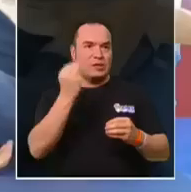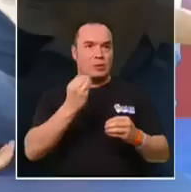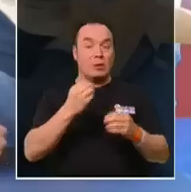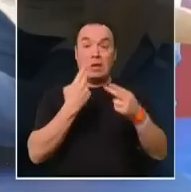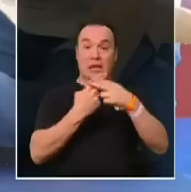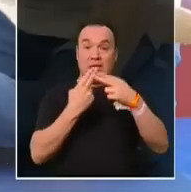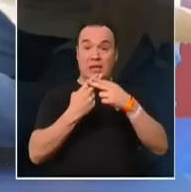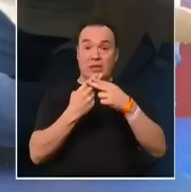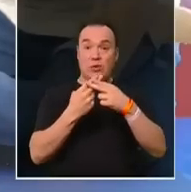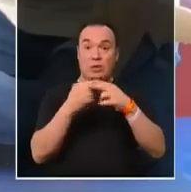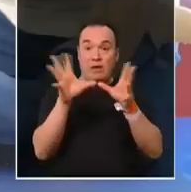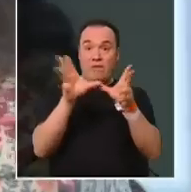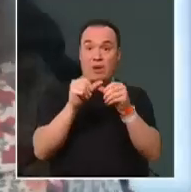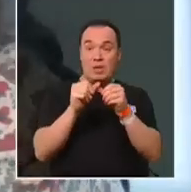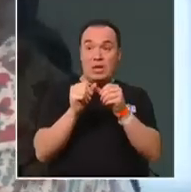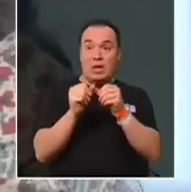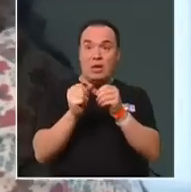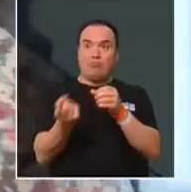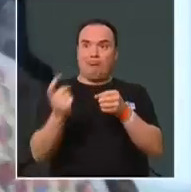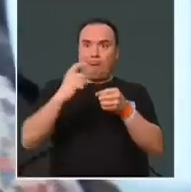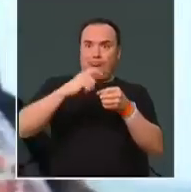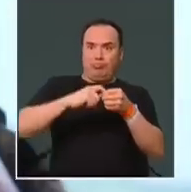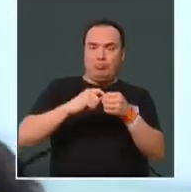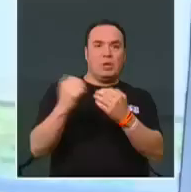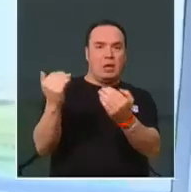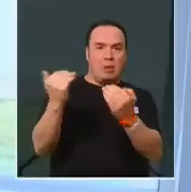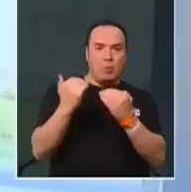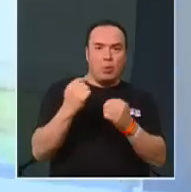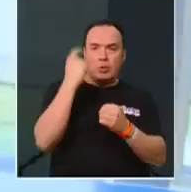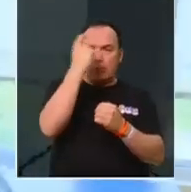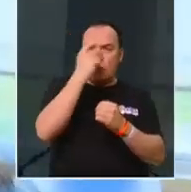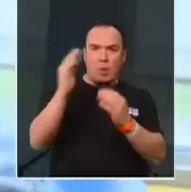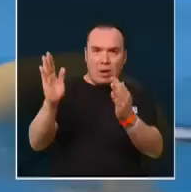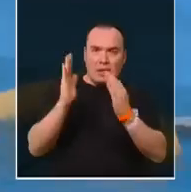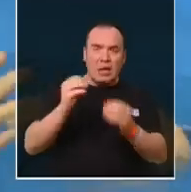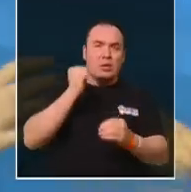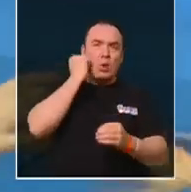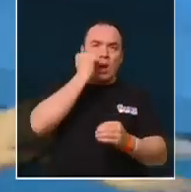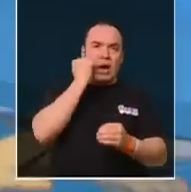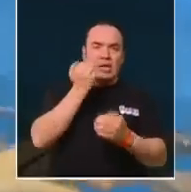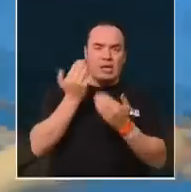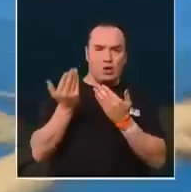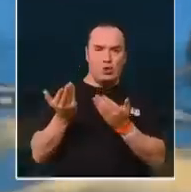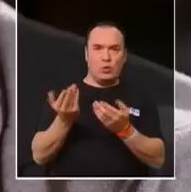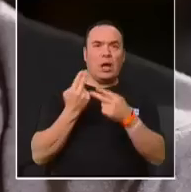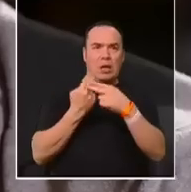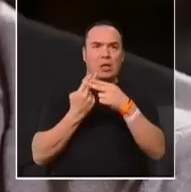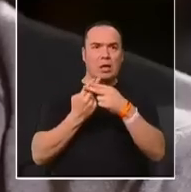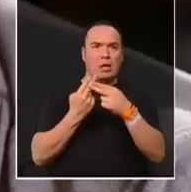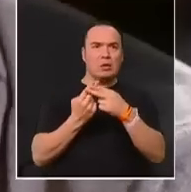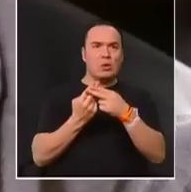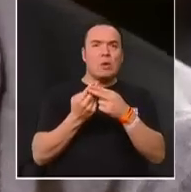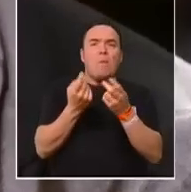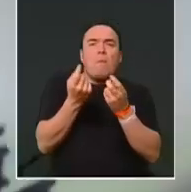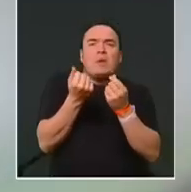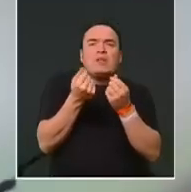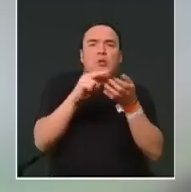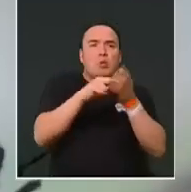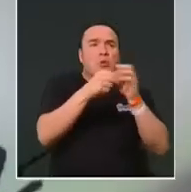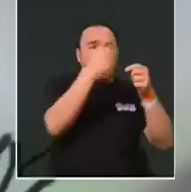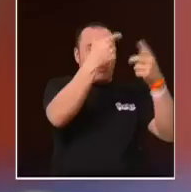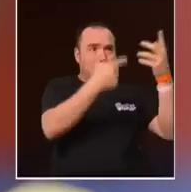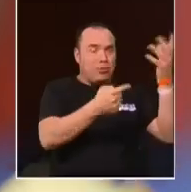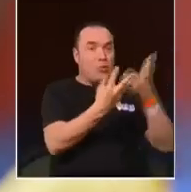nuestra familia. El apoyo, la preocupación, el cariño. Es como que los problemas dejaran de